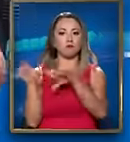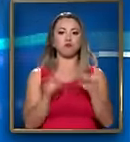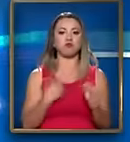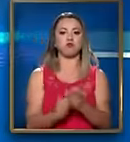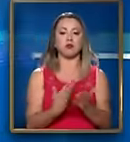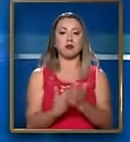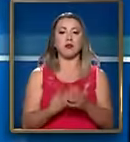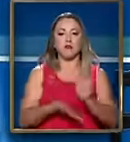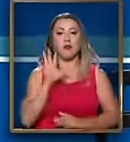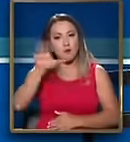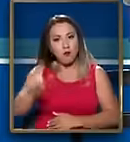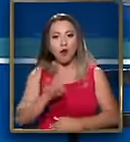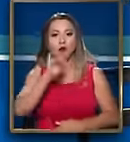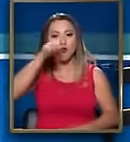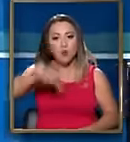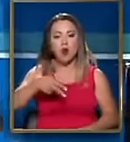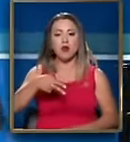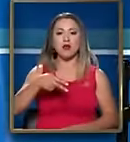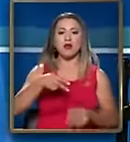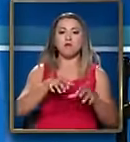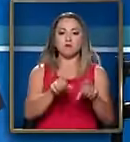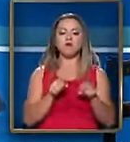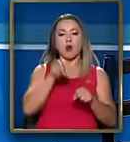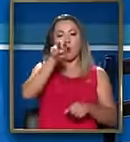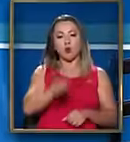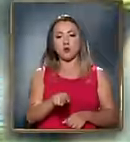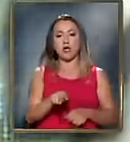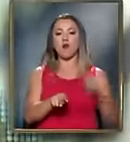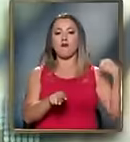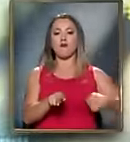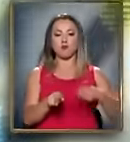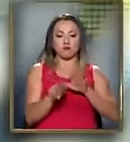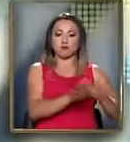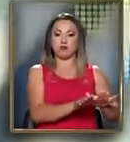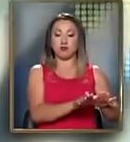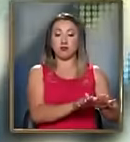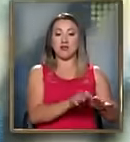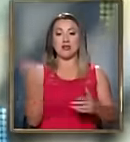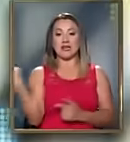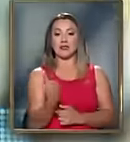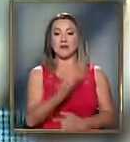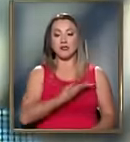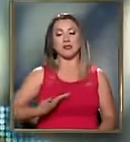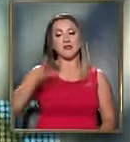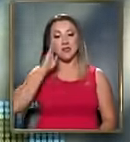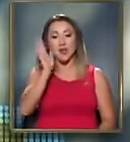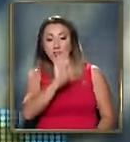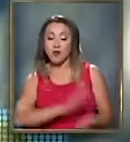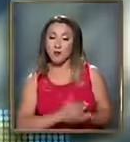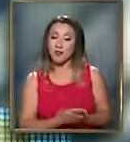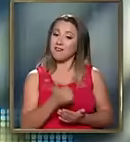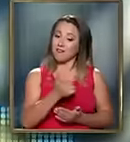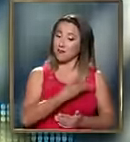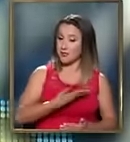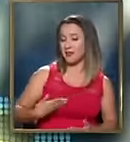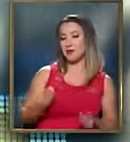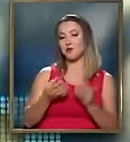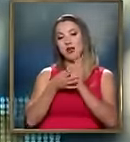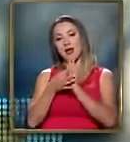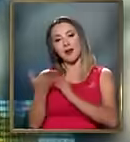Y fueron a buscar al Juan Muñoz y lo acostaron. Se acuesta, deja el bolso ahí y entra la presidenta. Le dice, ¿cómo ha estado? Bien, presidenta,